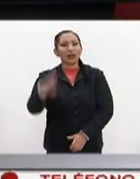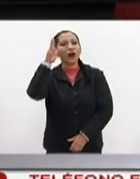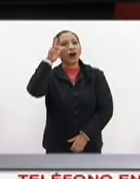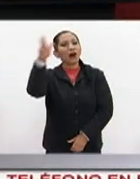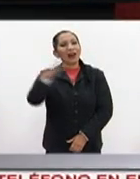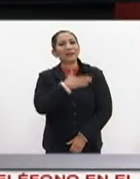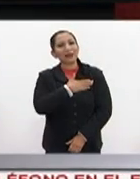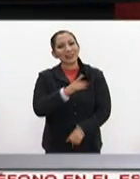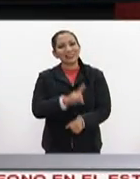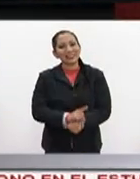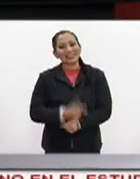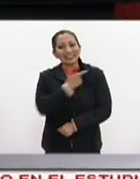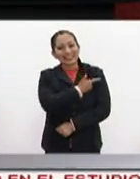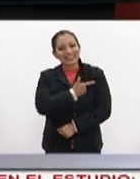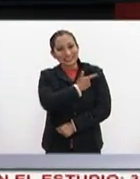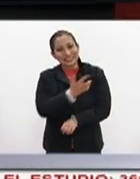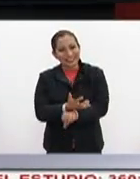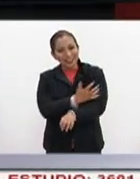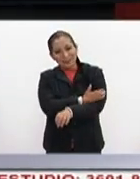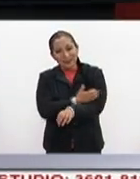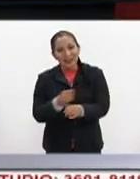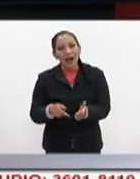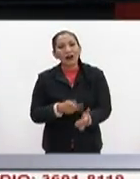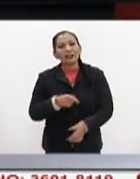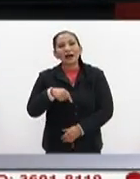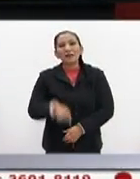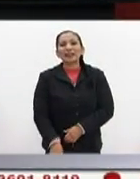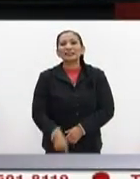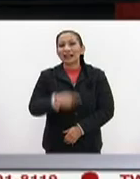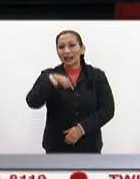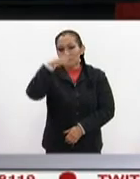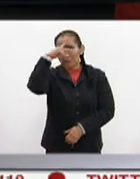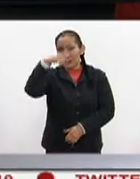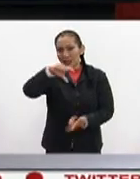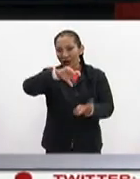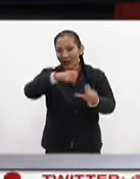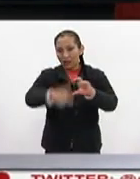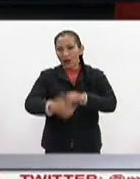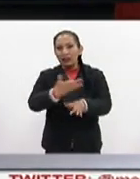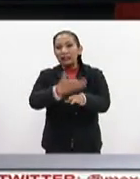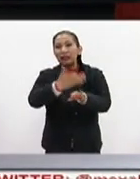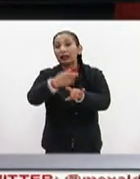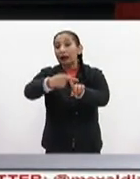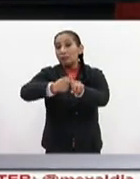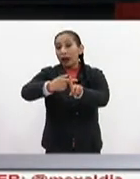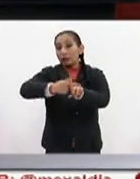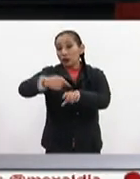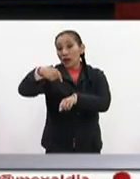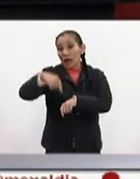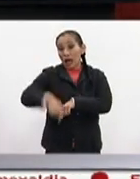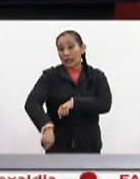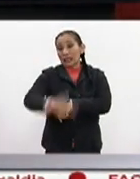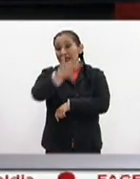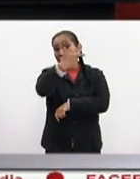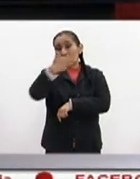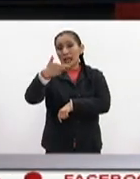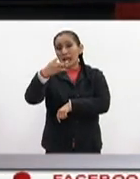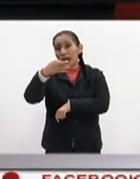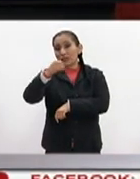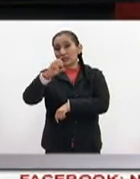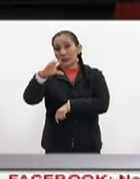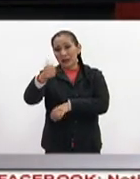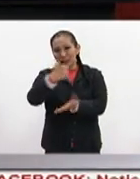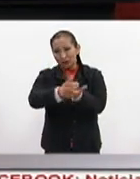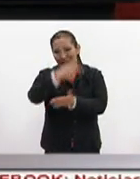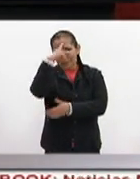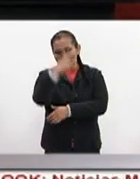Hola, ¿qué tal? Muy buenos días. Qué gusto que nos acompañe en una edición más de México al Día. En este momento la temperatura 7 grados centígrados